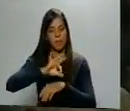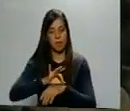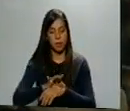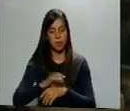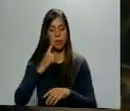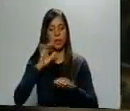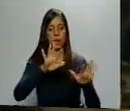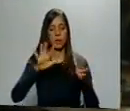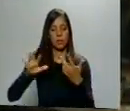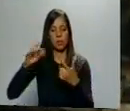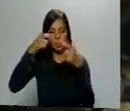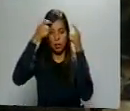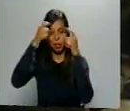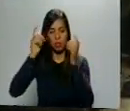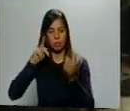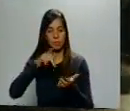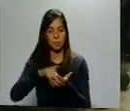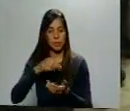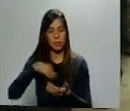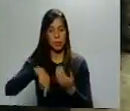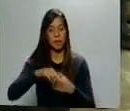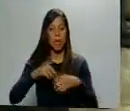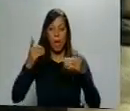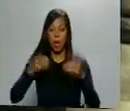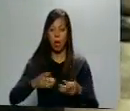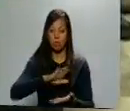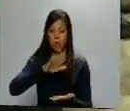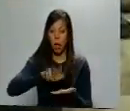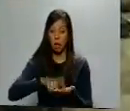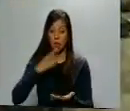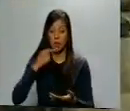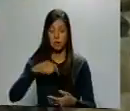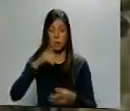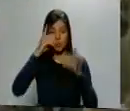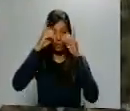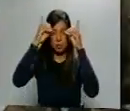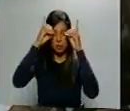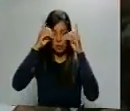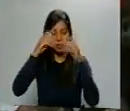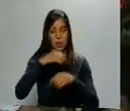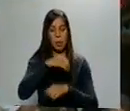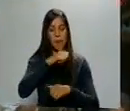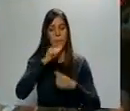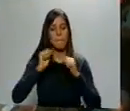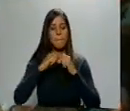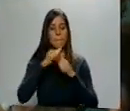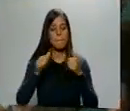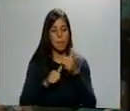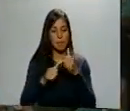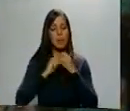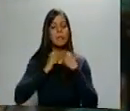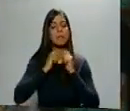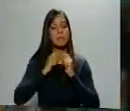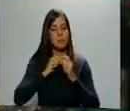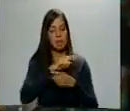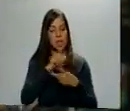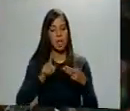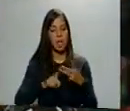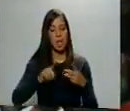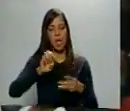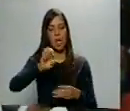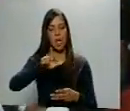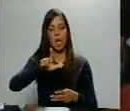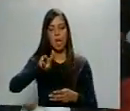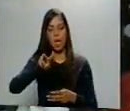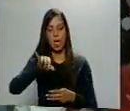Cúmplase. Delcy Rodríguez, Presidenta. Aristóbulo Ituri, primer vicepresidente. Elvia Amoroso, segundo vicepresidente.